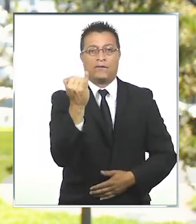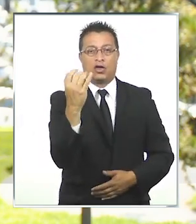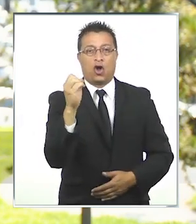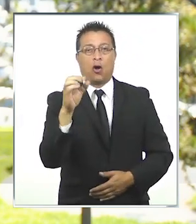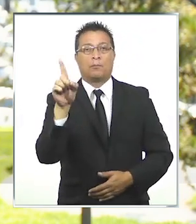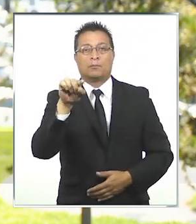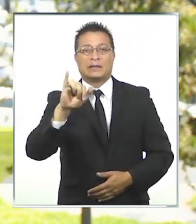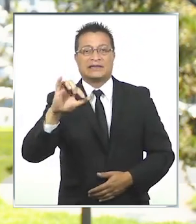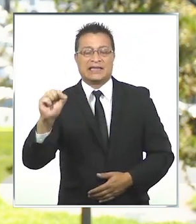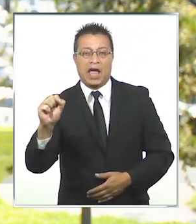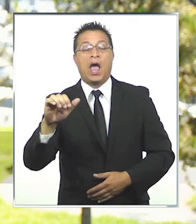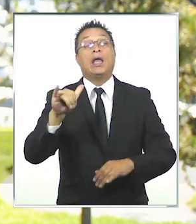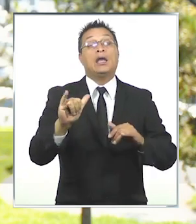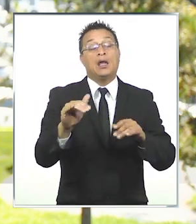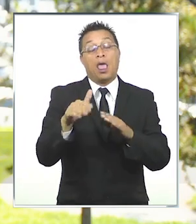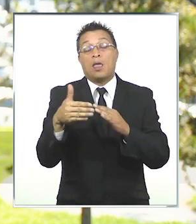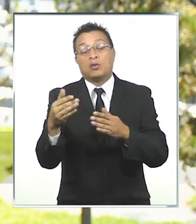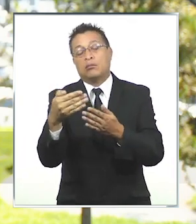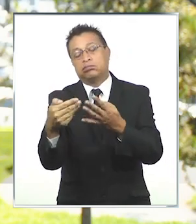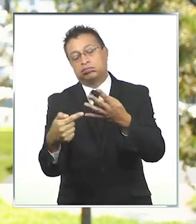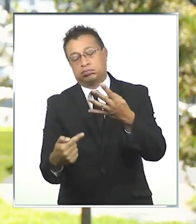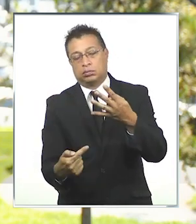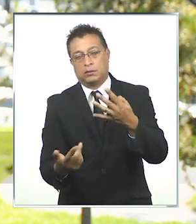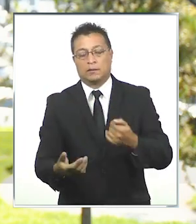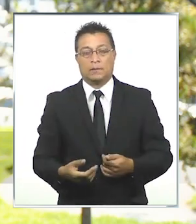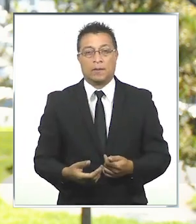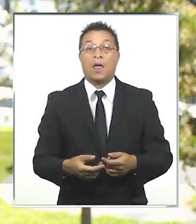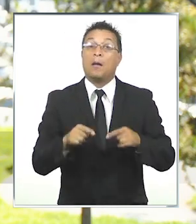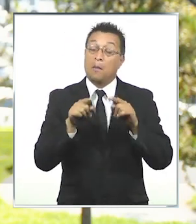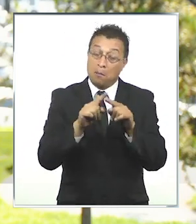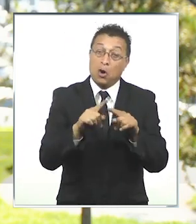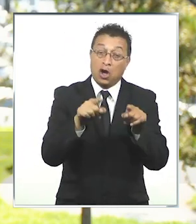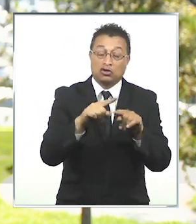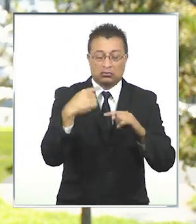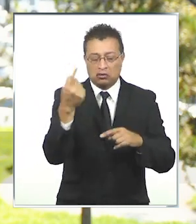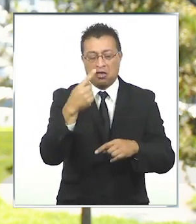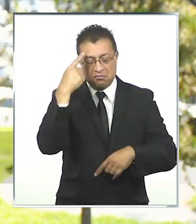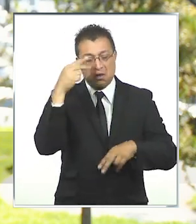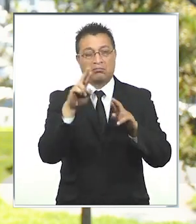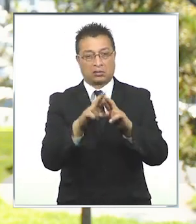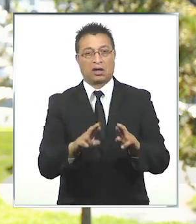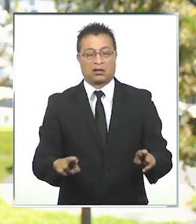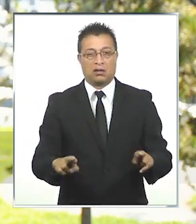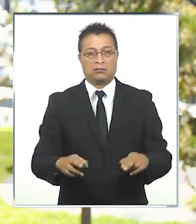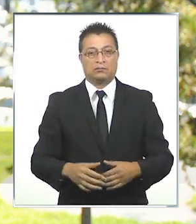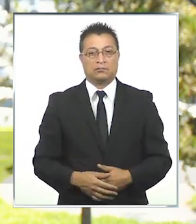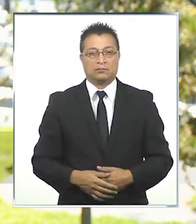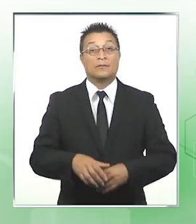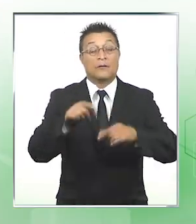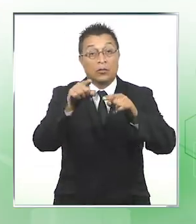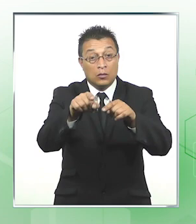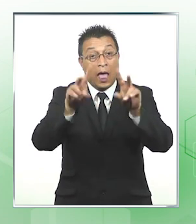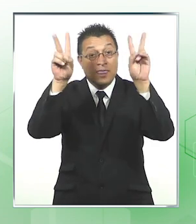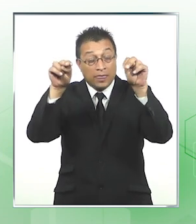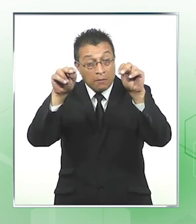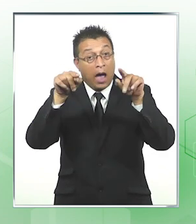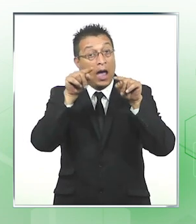hacer la biopsia y lo que venga después. Así es que en ese aspecto estamos muy tranquilos.